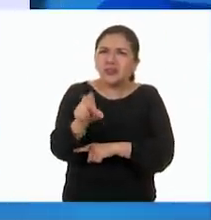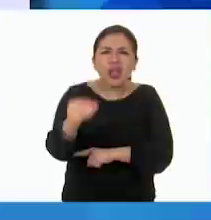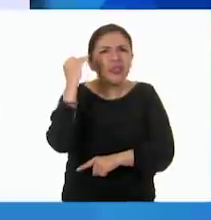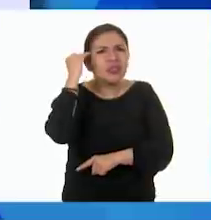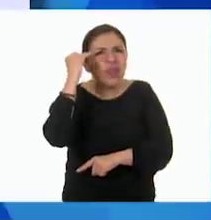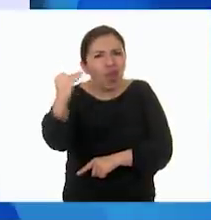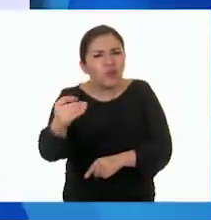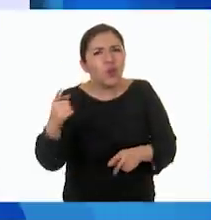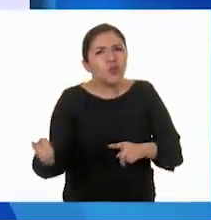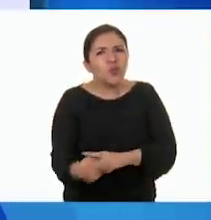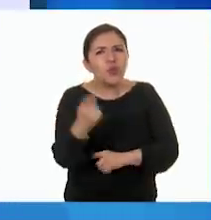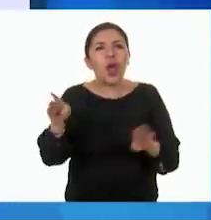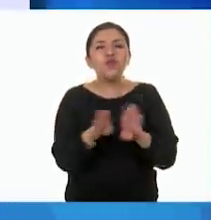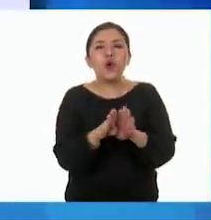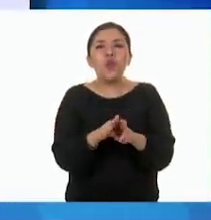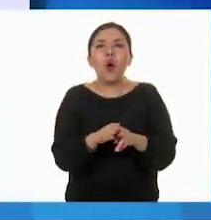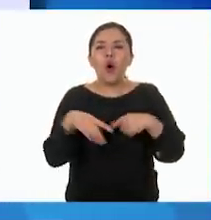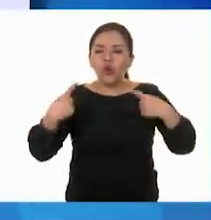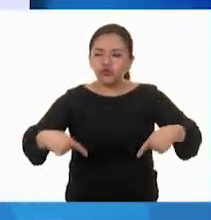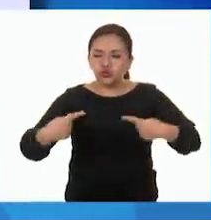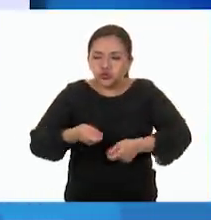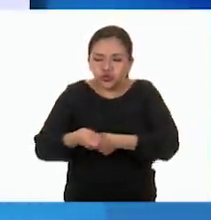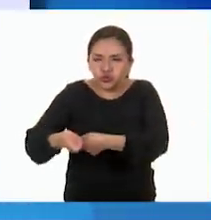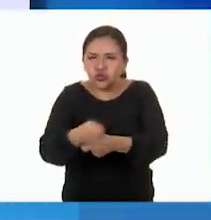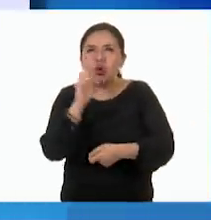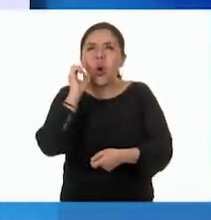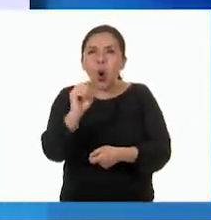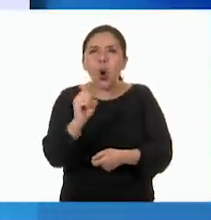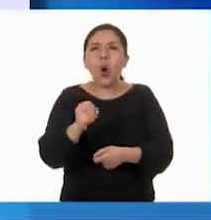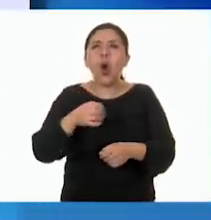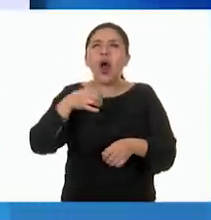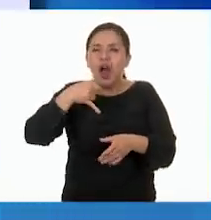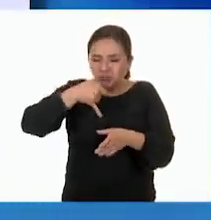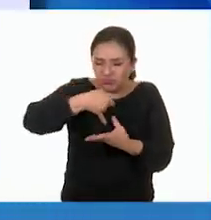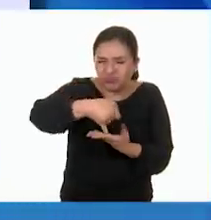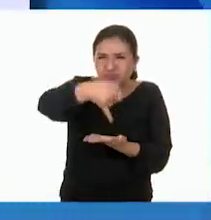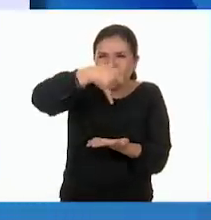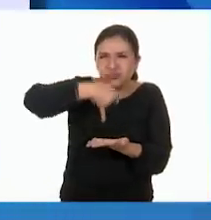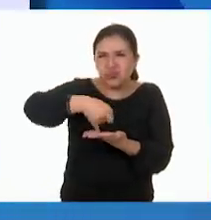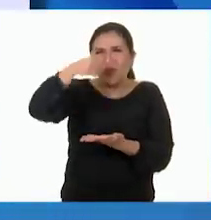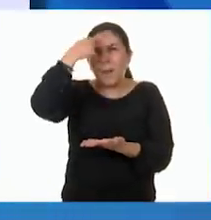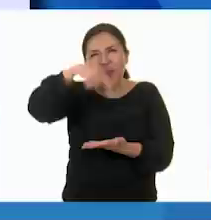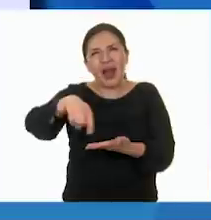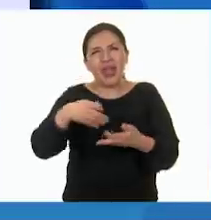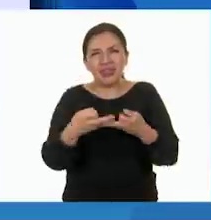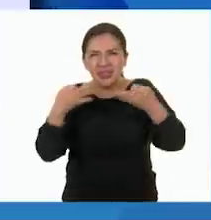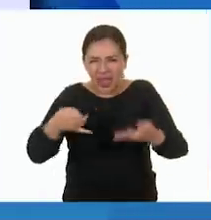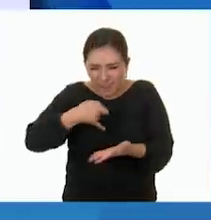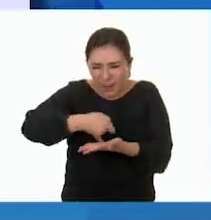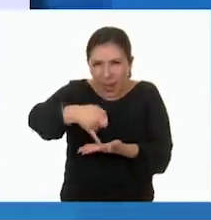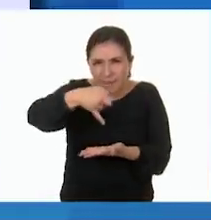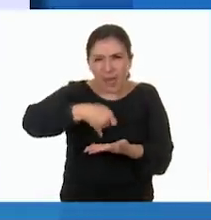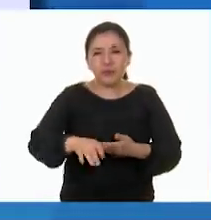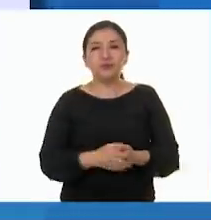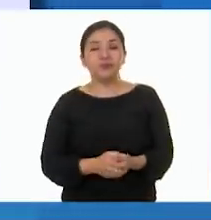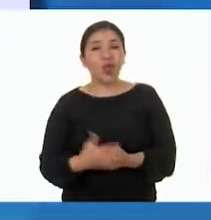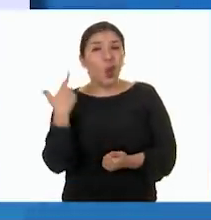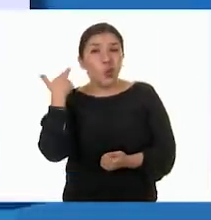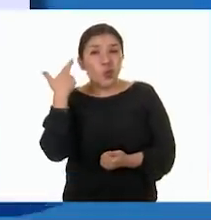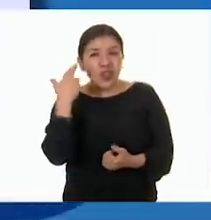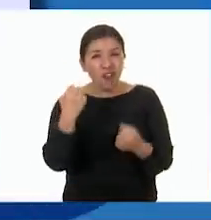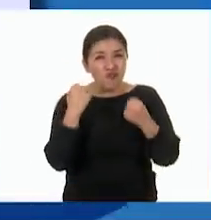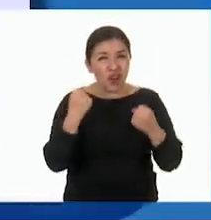tiempo, como el de las podadoras o las perforadoras de concreto. Escuchar música a un volumen demasiado